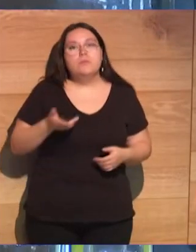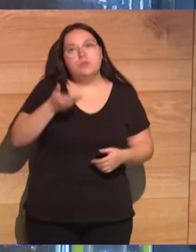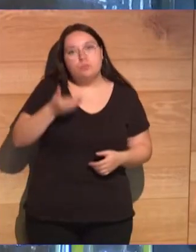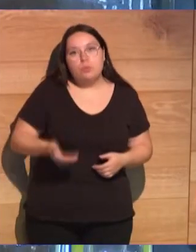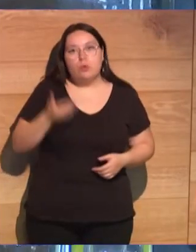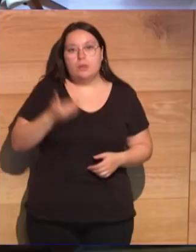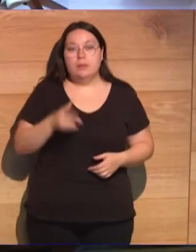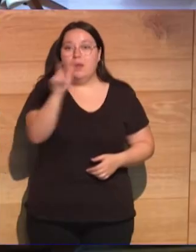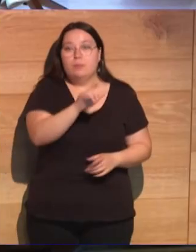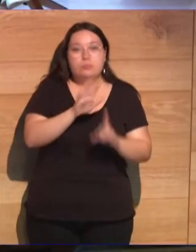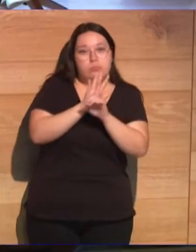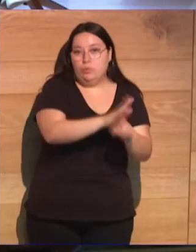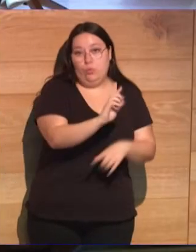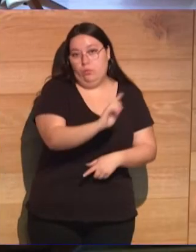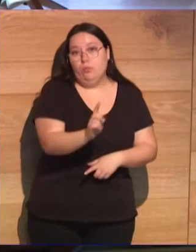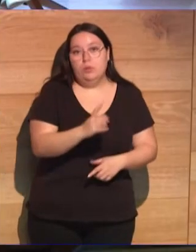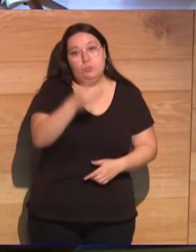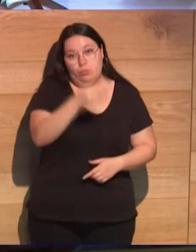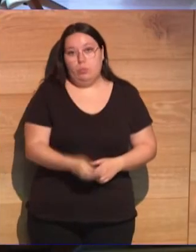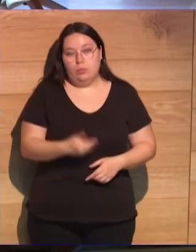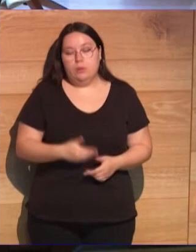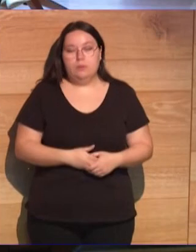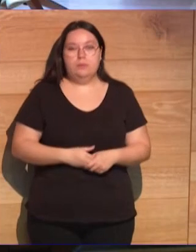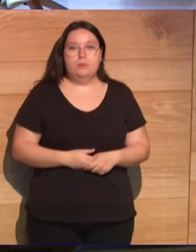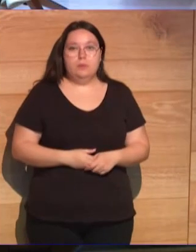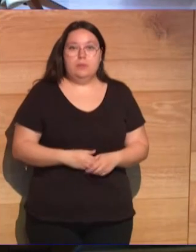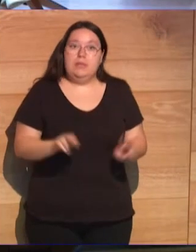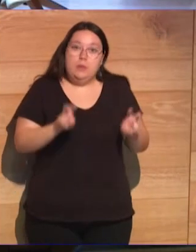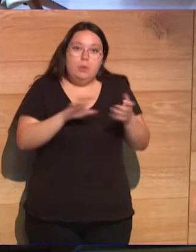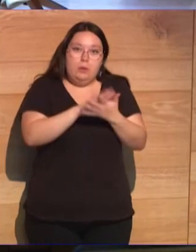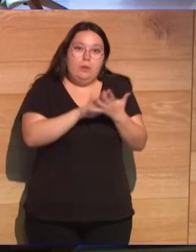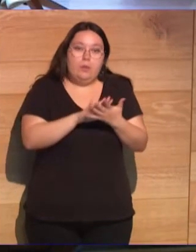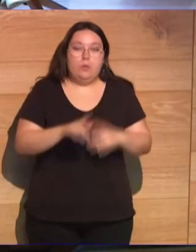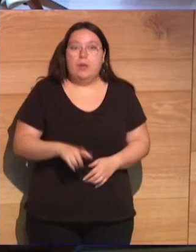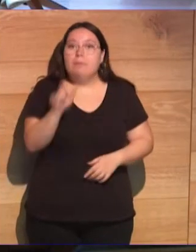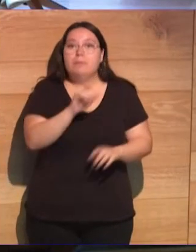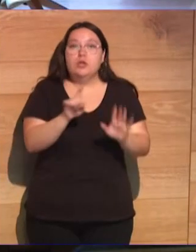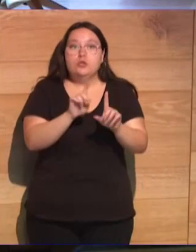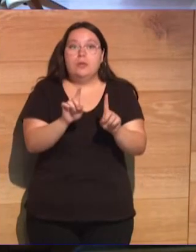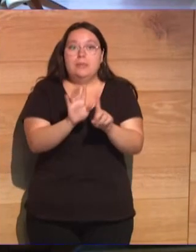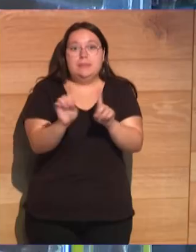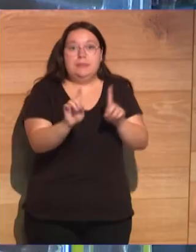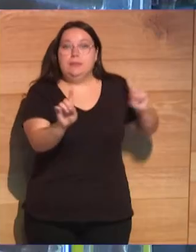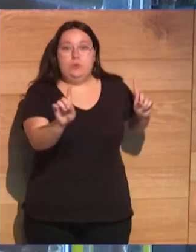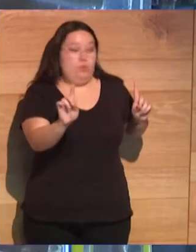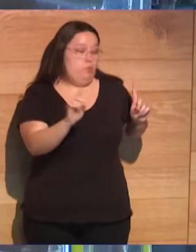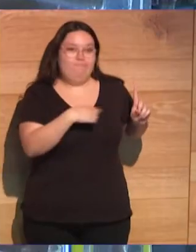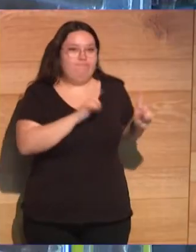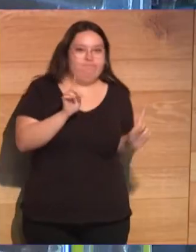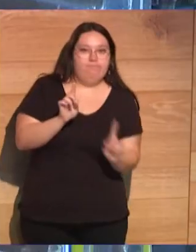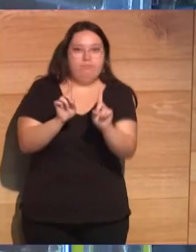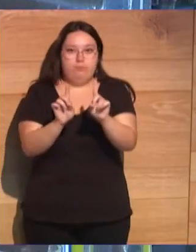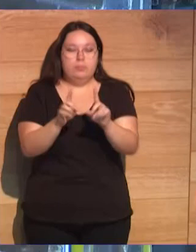no excluir, que es el tema que estamos tratando, que nadie se quede atrás. Uno de los pilares siempre